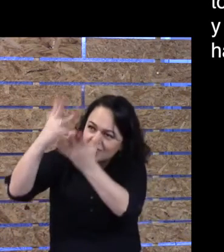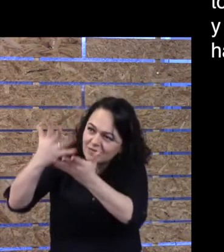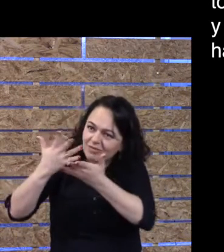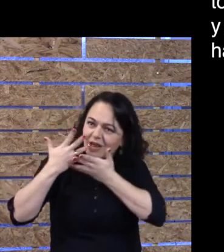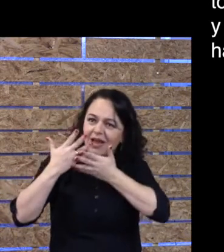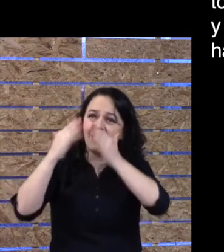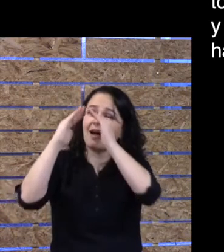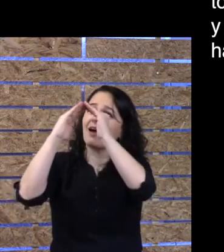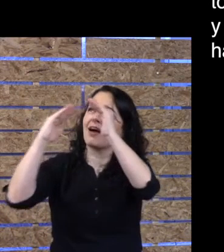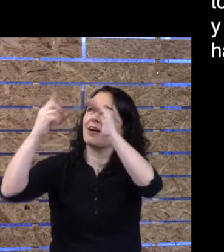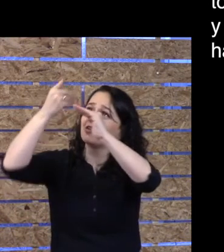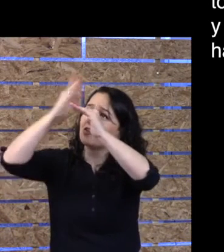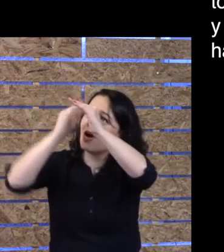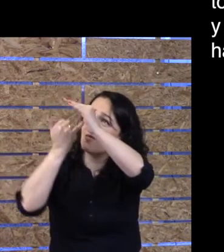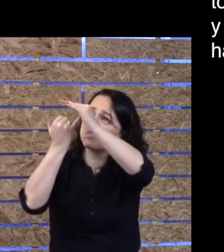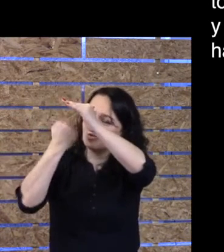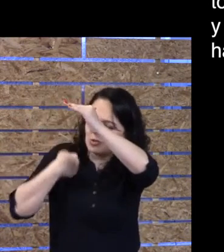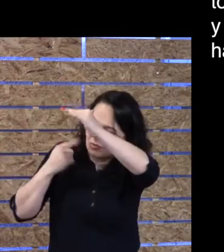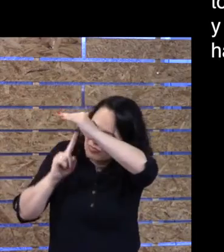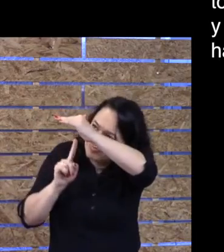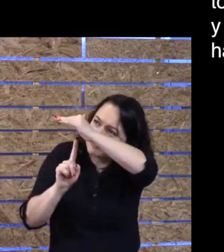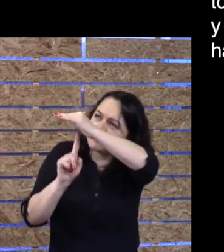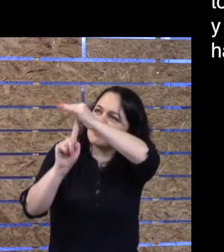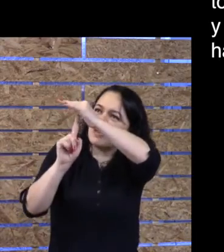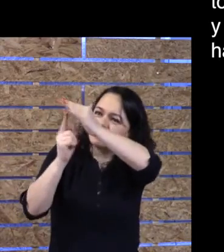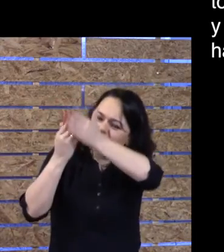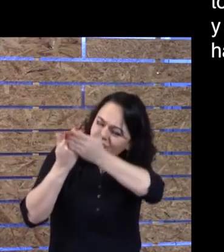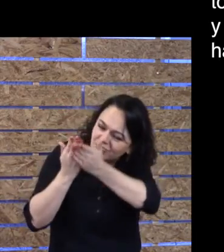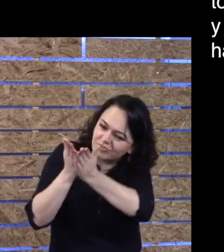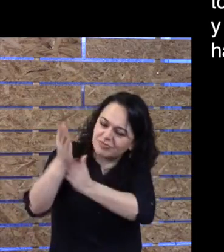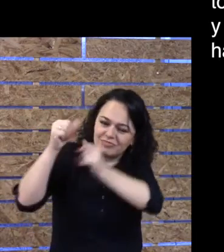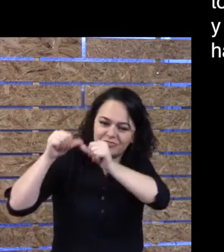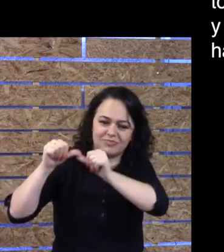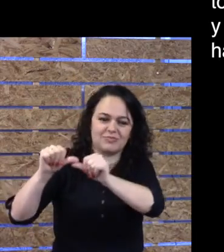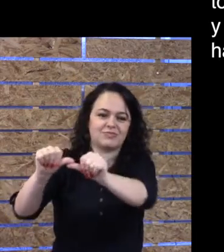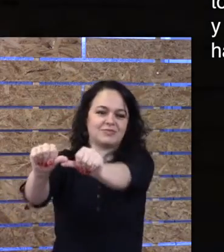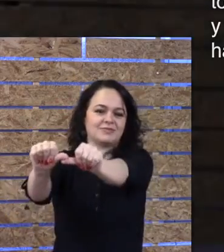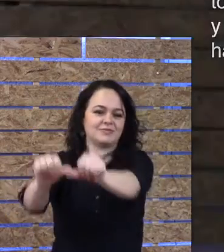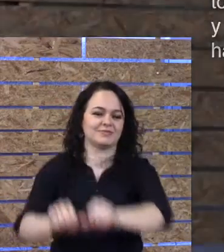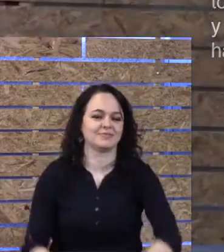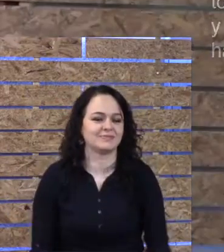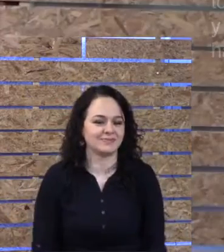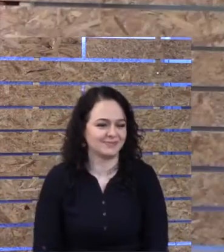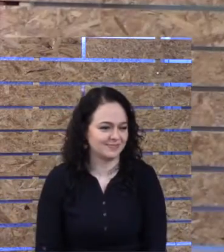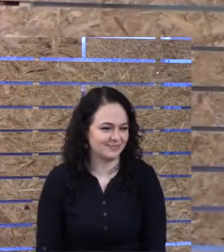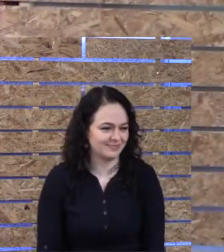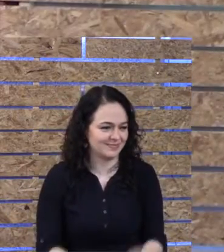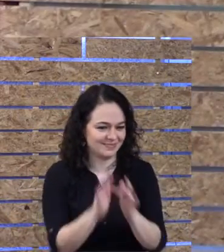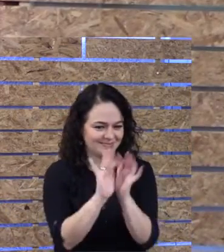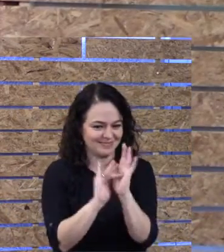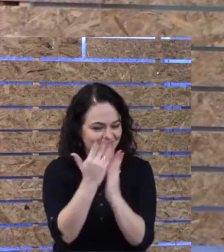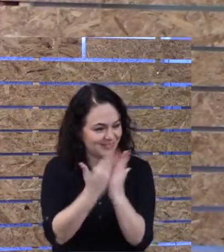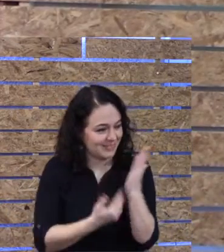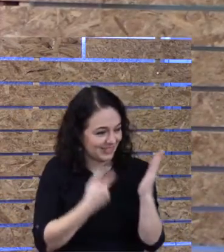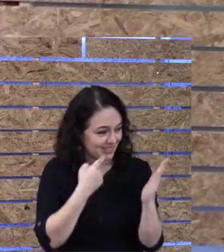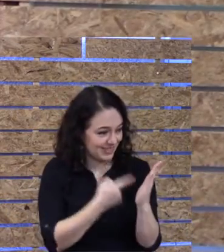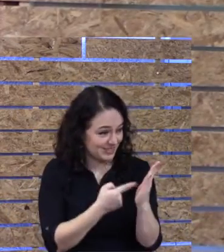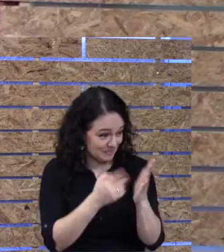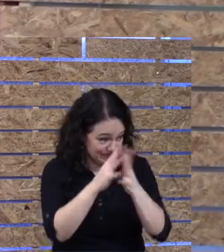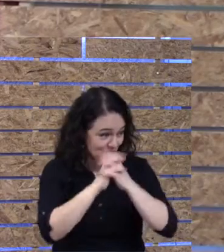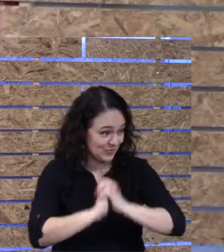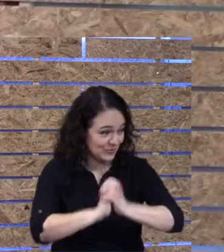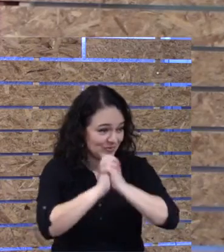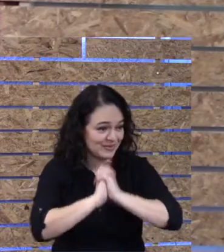del Señor habitaré para siempre. La palabra del Señor. Oremos. Señor, gracias